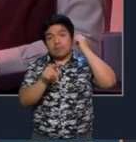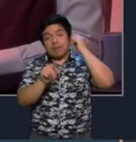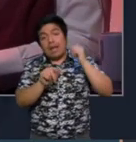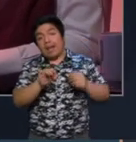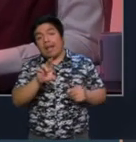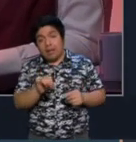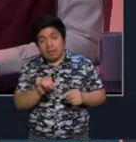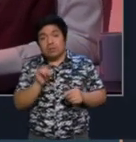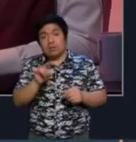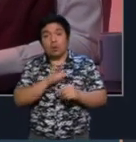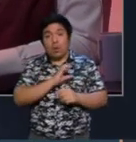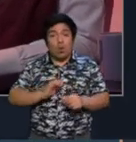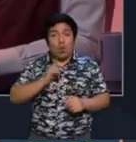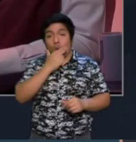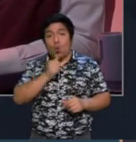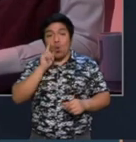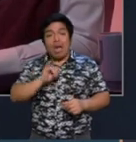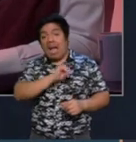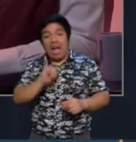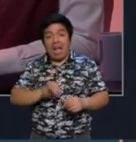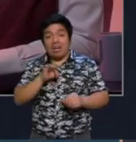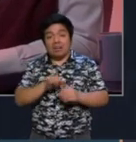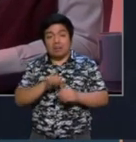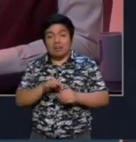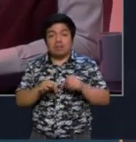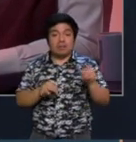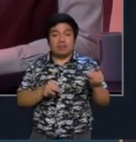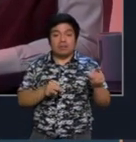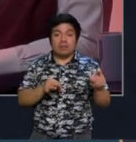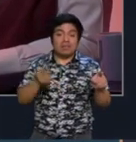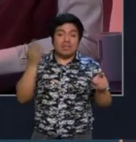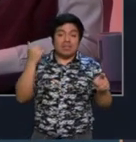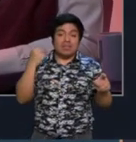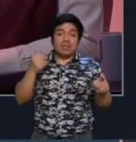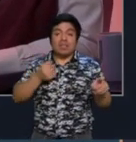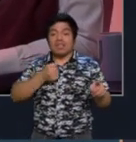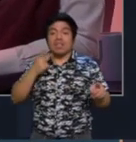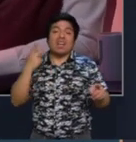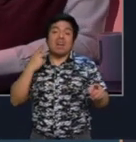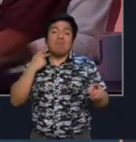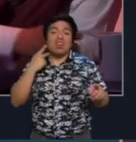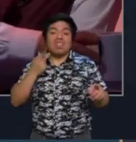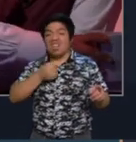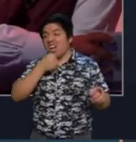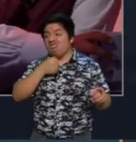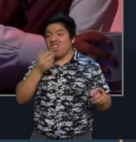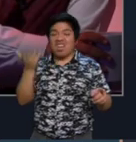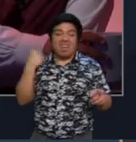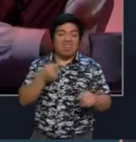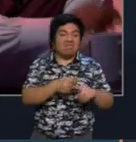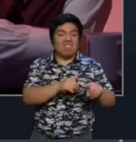qué candidato o candidata jamás votarías y por qué? Pues nunca votaría por los candidatos de la vieja política, llámese cualquier